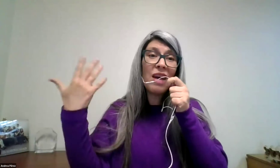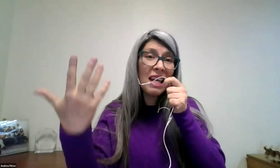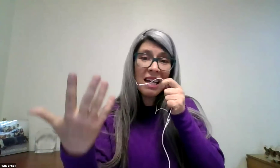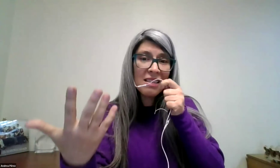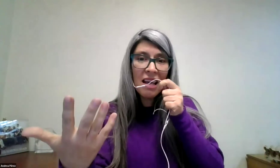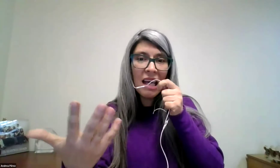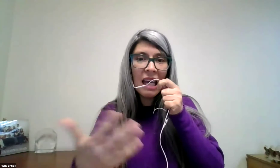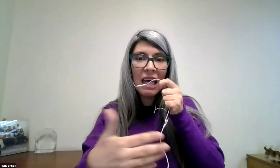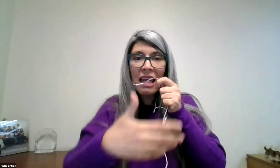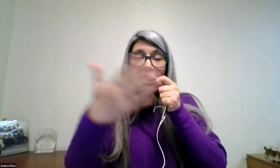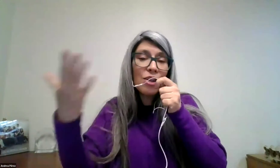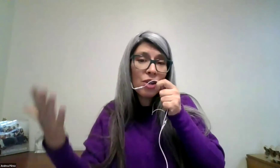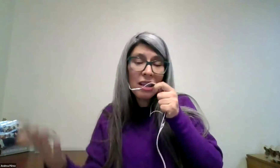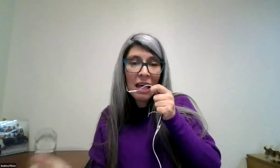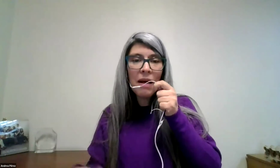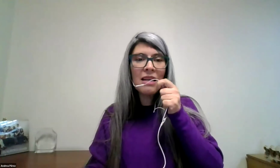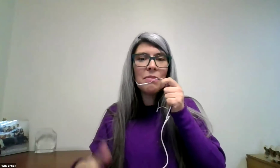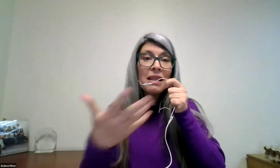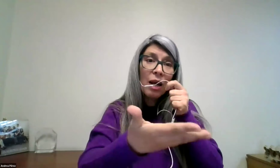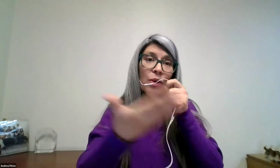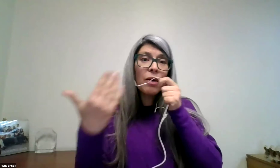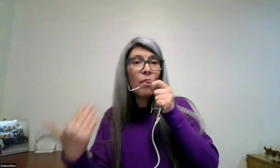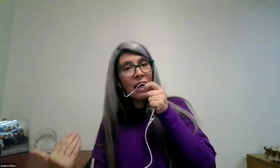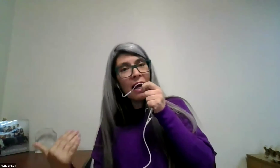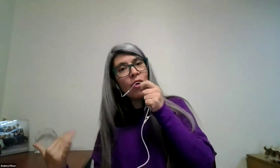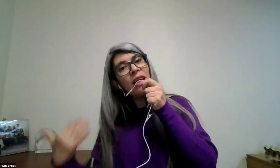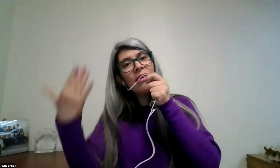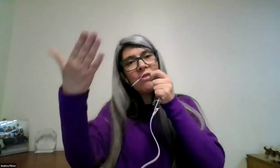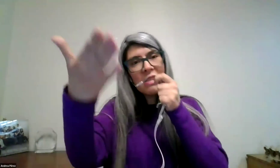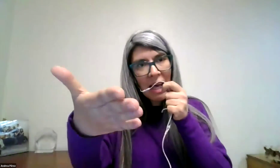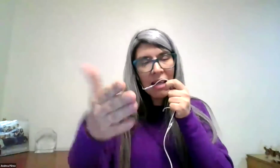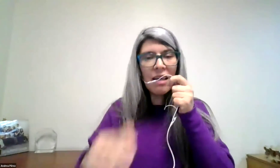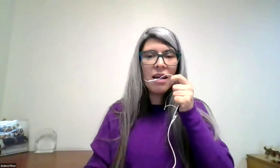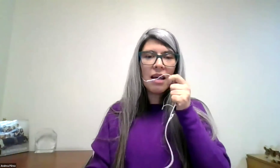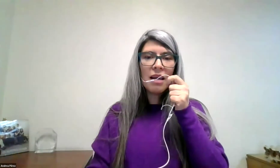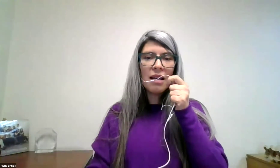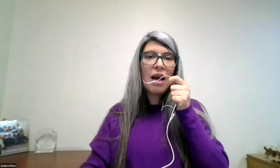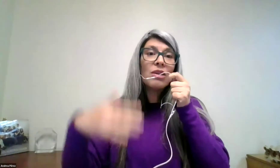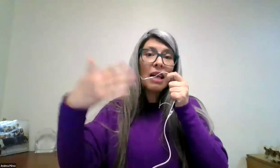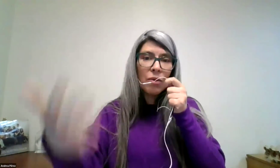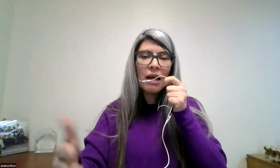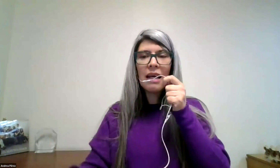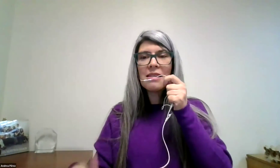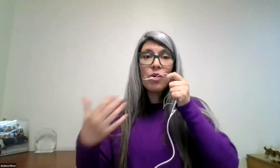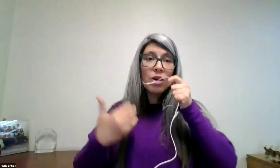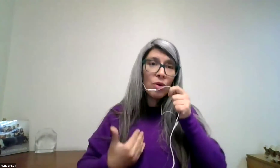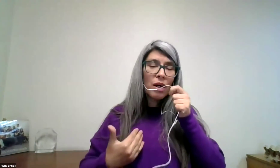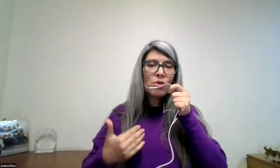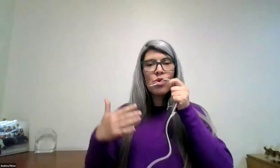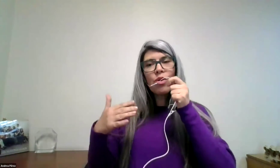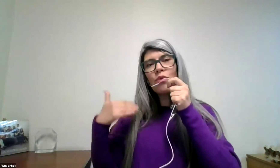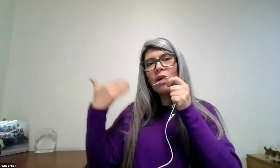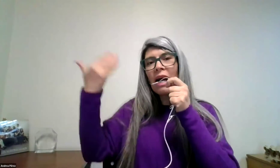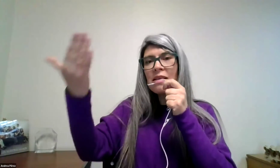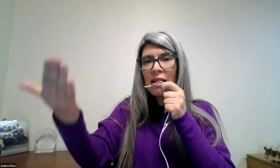hacer ferias de distintos temas, invitar a una escuela o ir y visitar la otra escuela. Si no hay